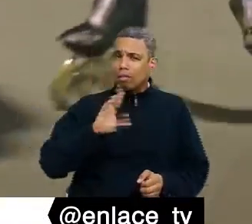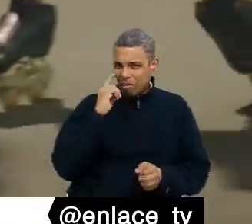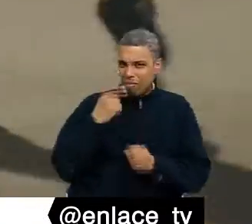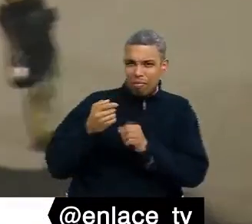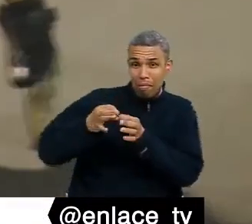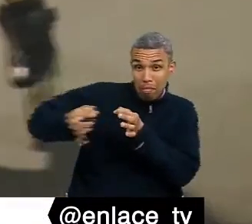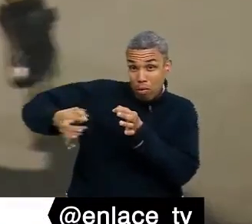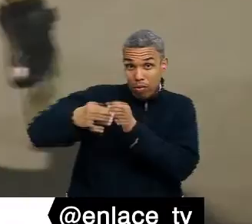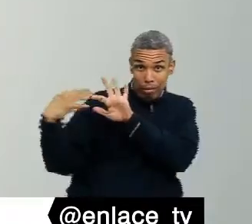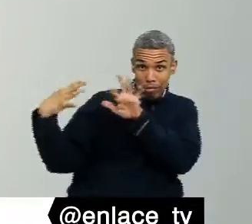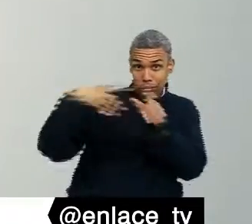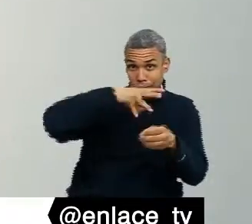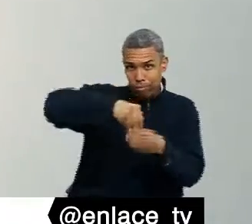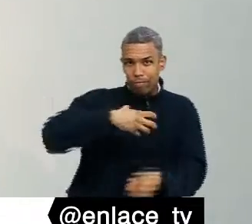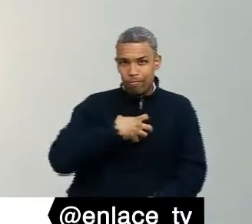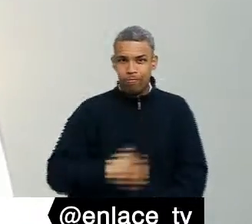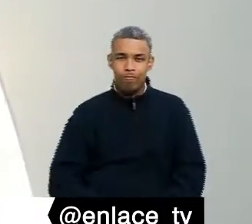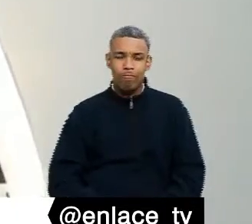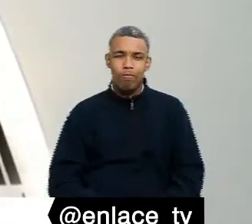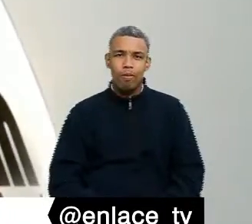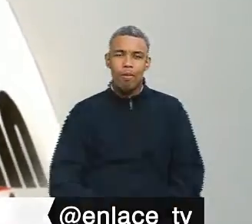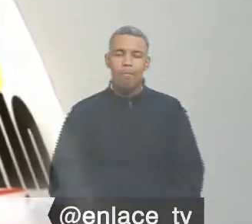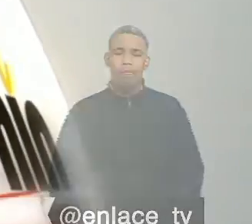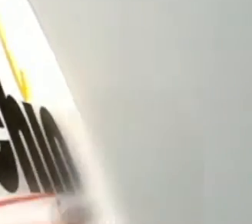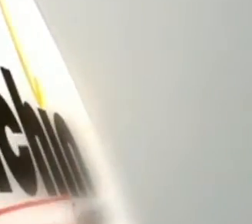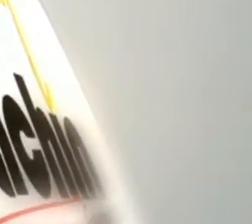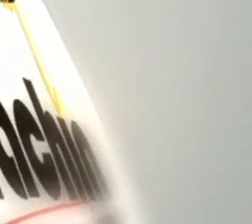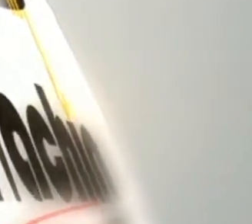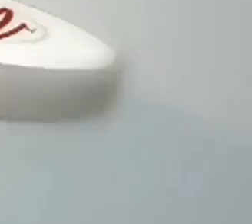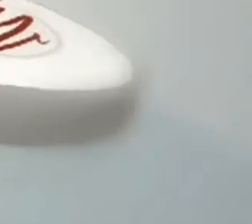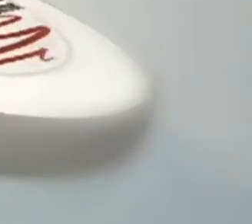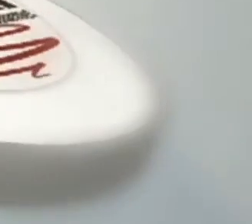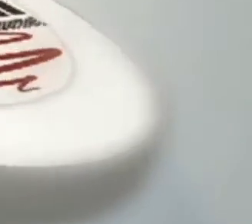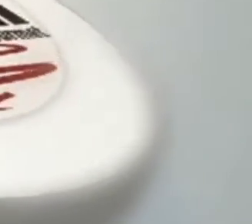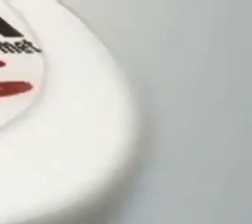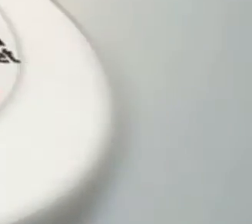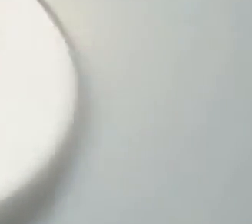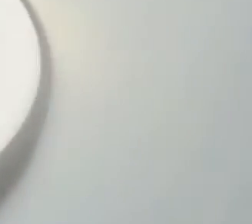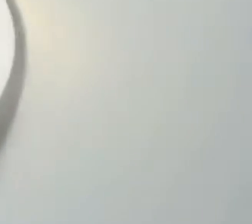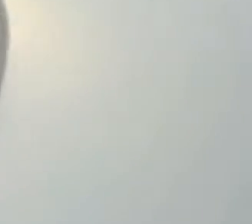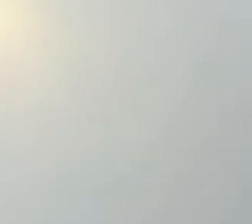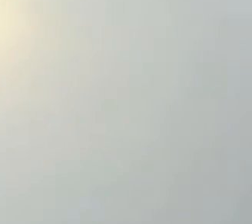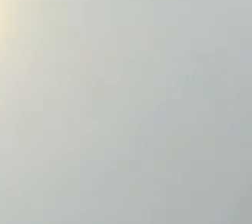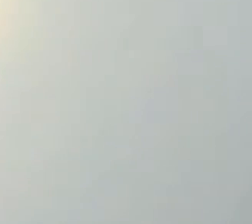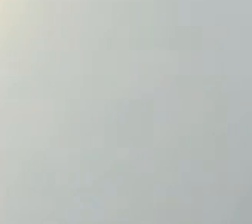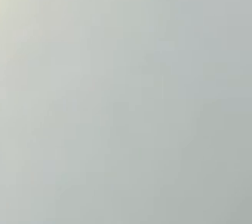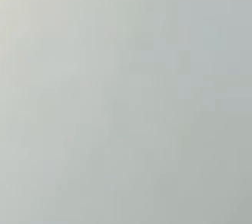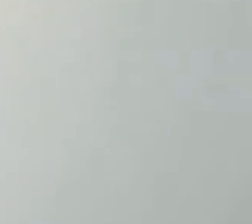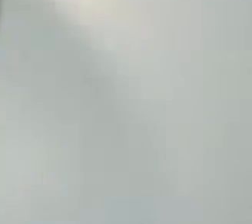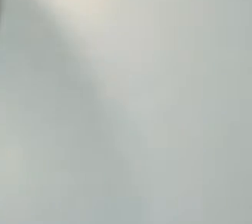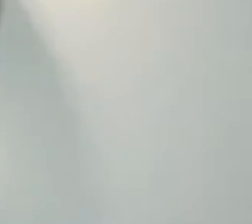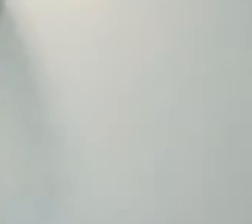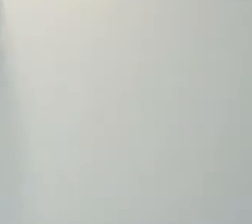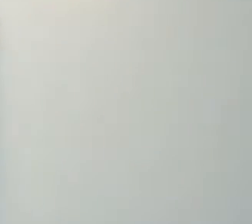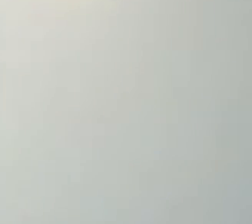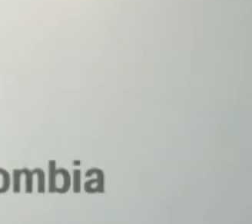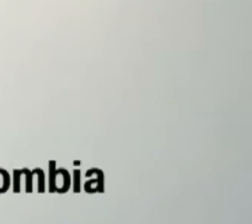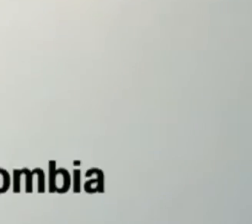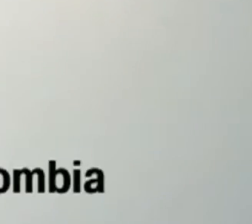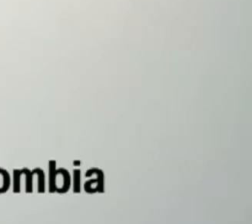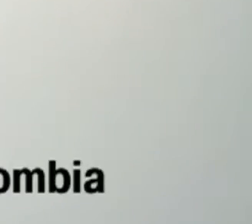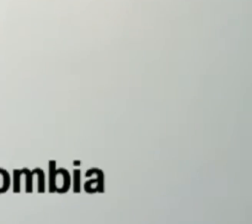la ciudad. Hasta aquí los deportes, con el patrocinio de Restaurante El Machín Gourmet, ahora en su nueva sede en